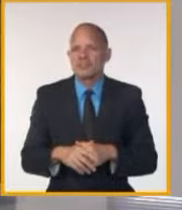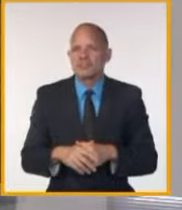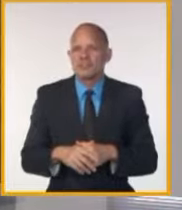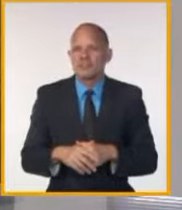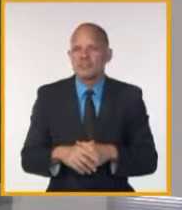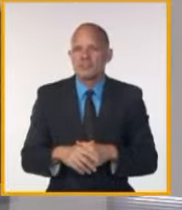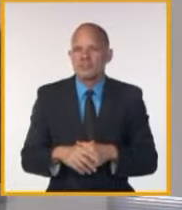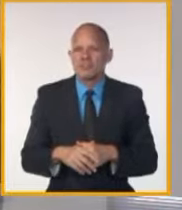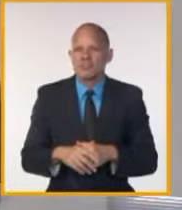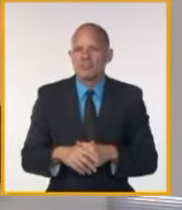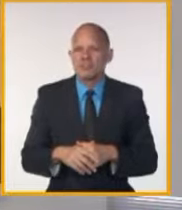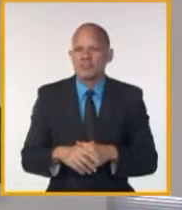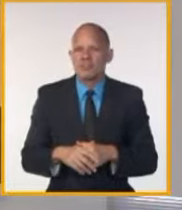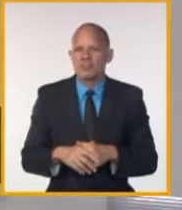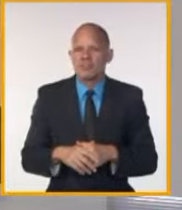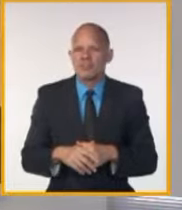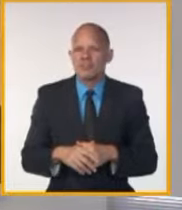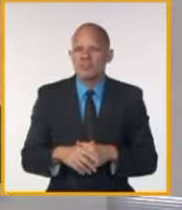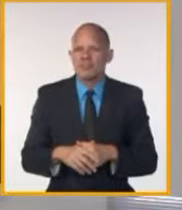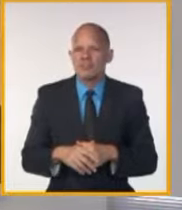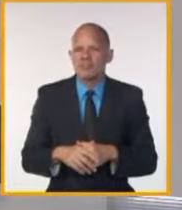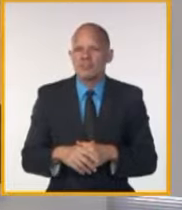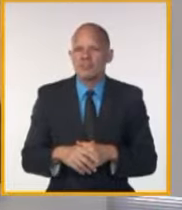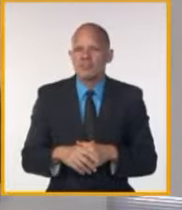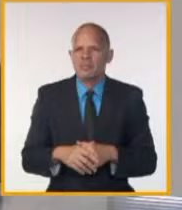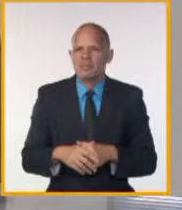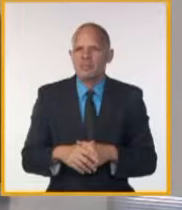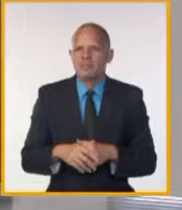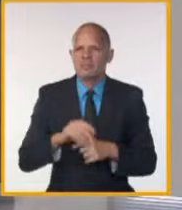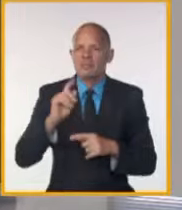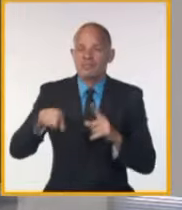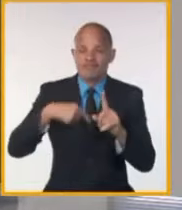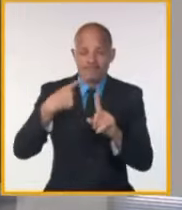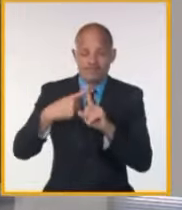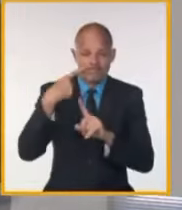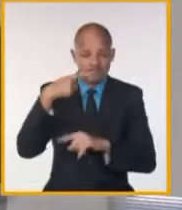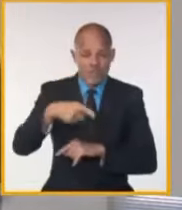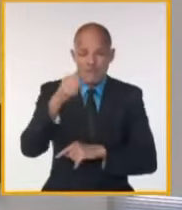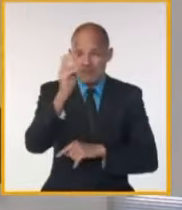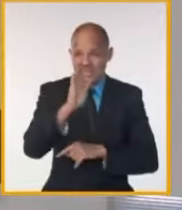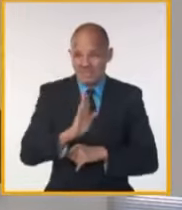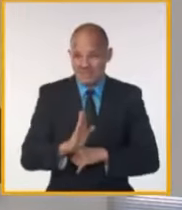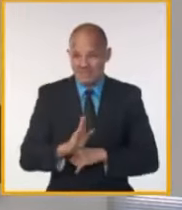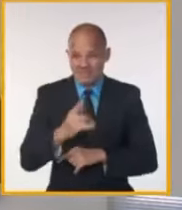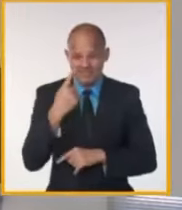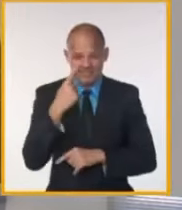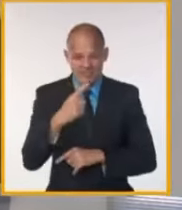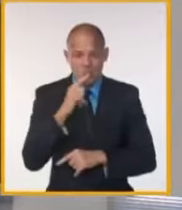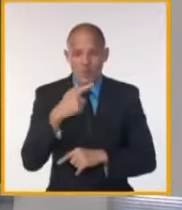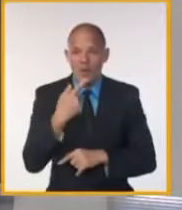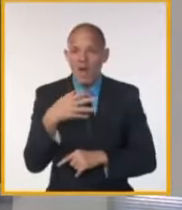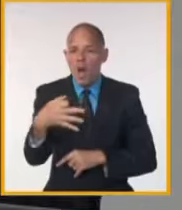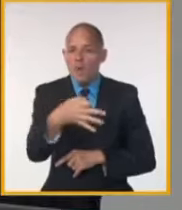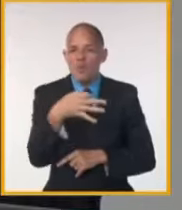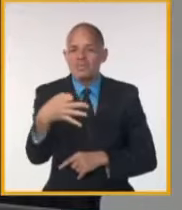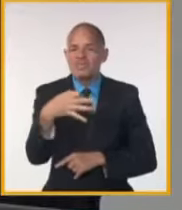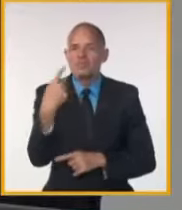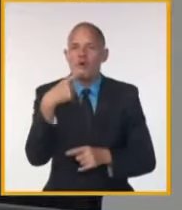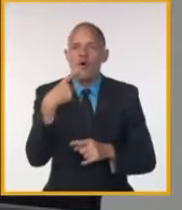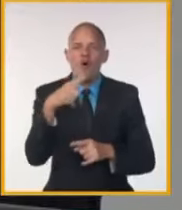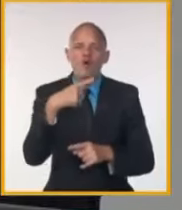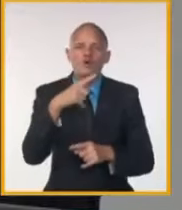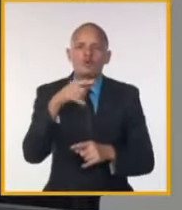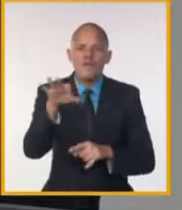suceder ayer en Brasil que evidencia un avance de las fuerzas de derecha y centro derecha en las elecciones municipales en las elecciones